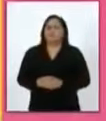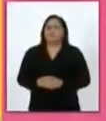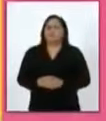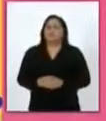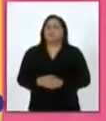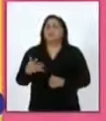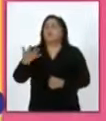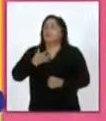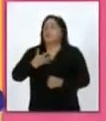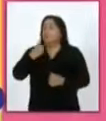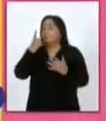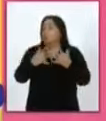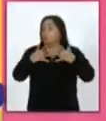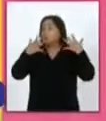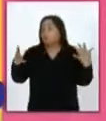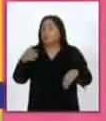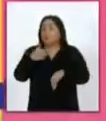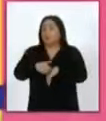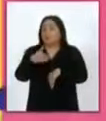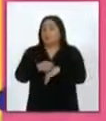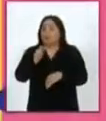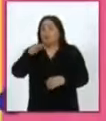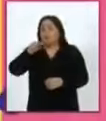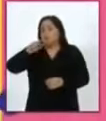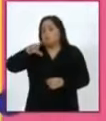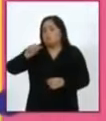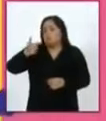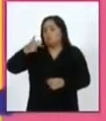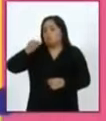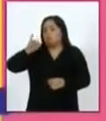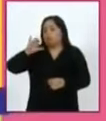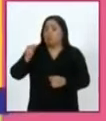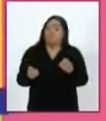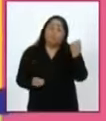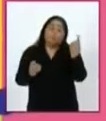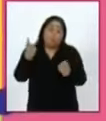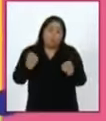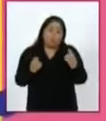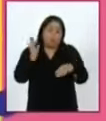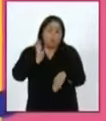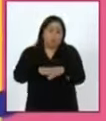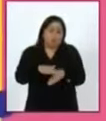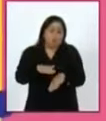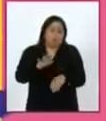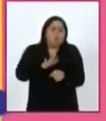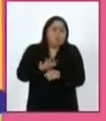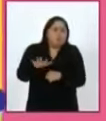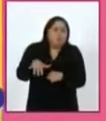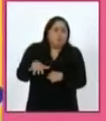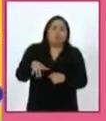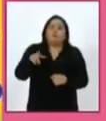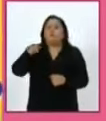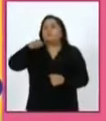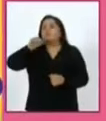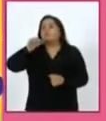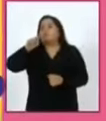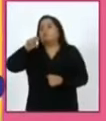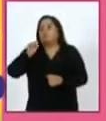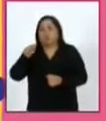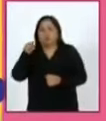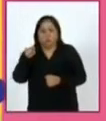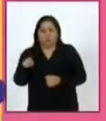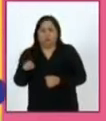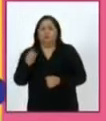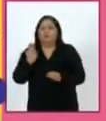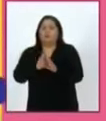Hay un gran número de novelas gráficas. Algunas de las más relevantes son Maus de Art Spiegelman, la